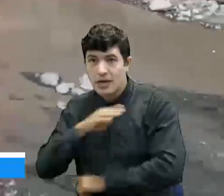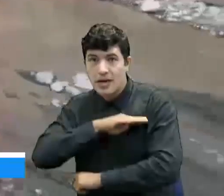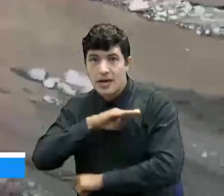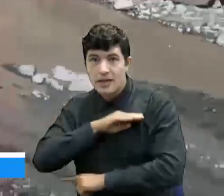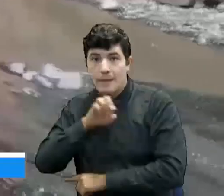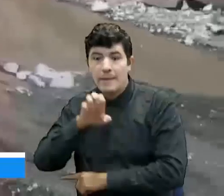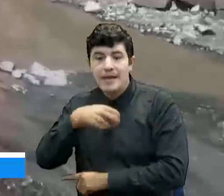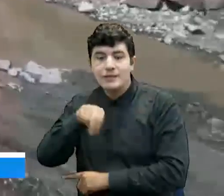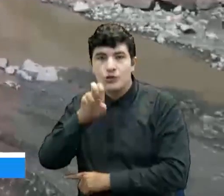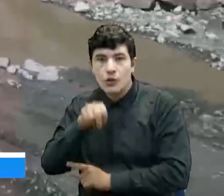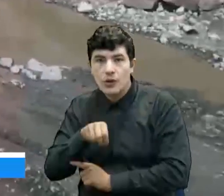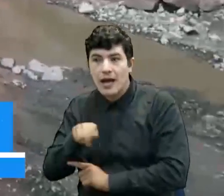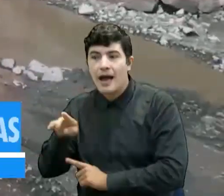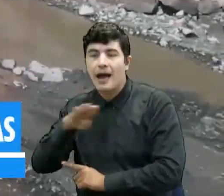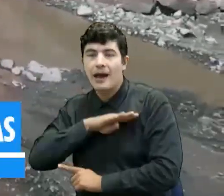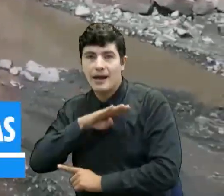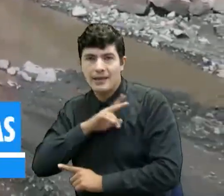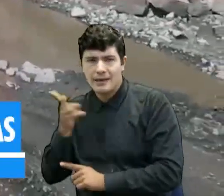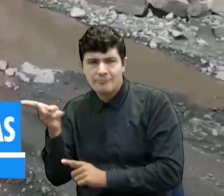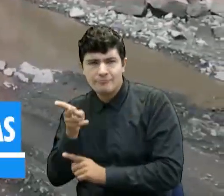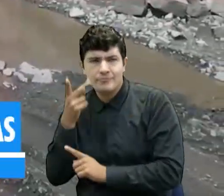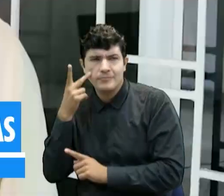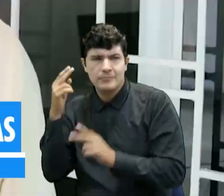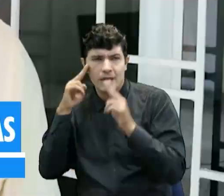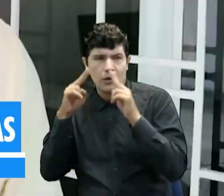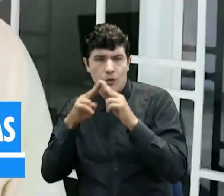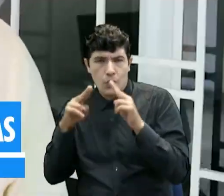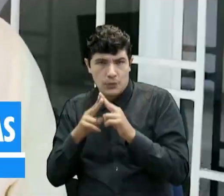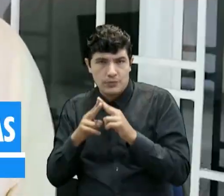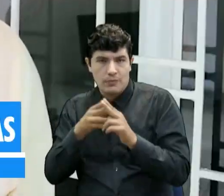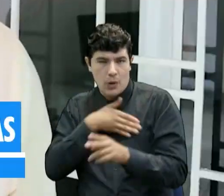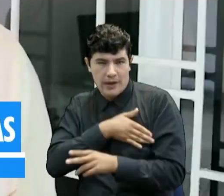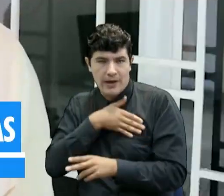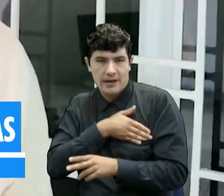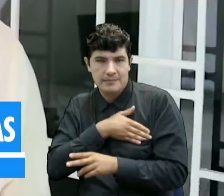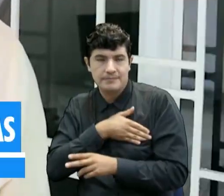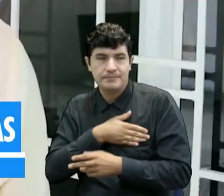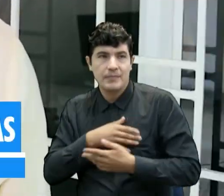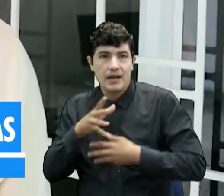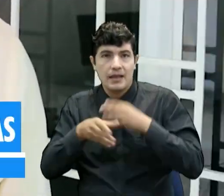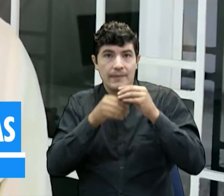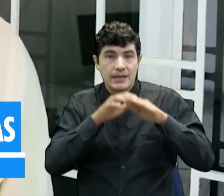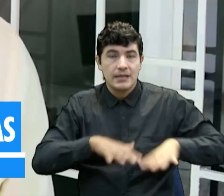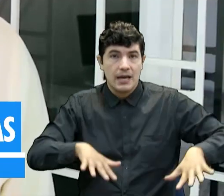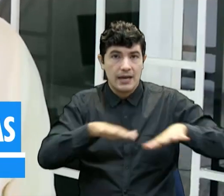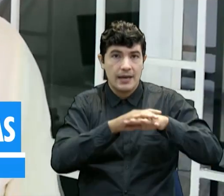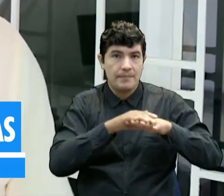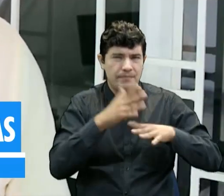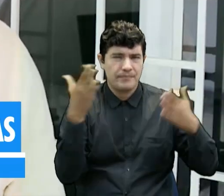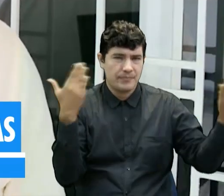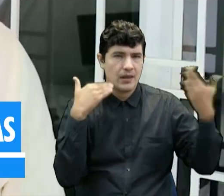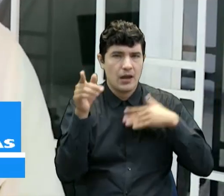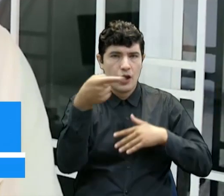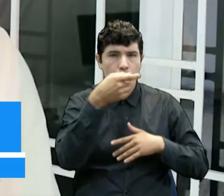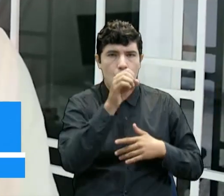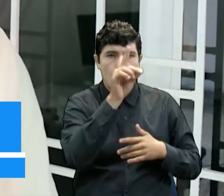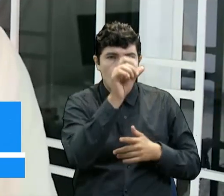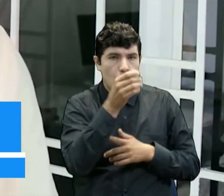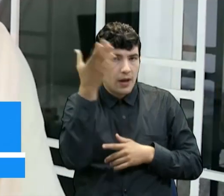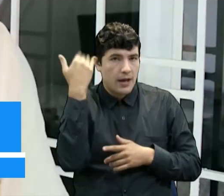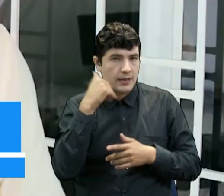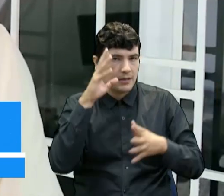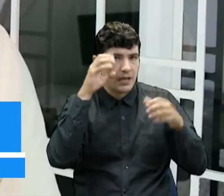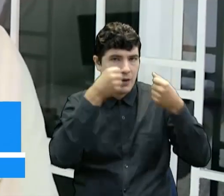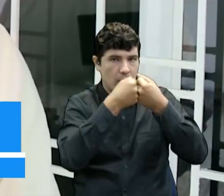mantenimiento y recuperación de las vías en las diferentes veredas en pasados días en la vía del godó del municipio del peñón se firmó un convenio interadministrativo